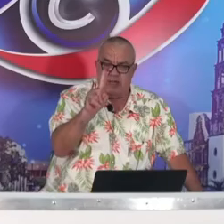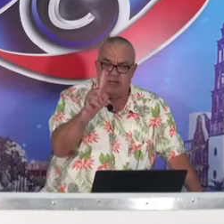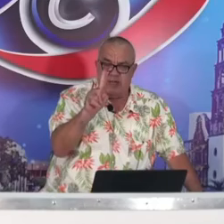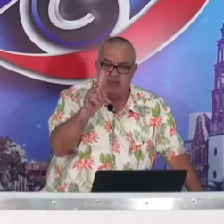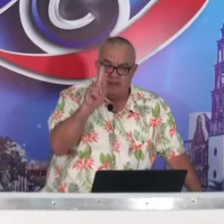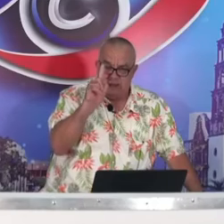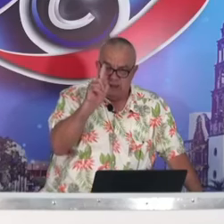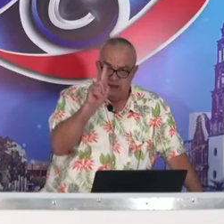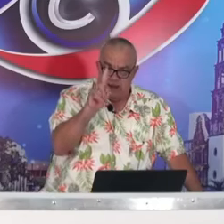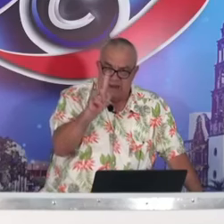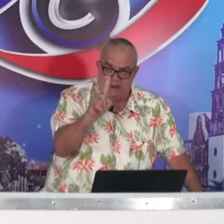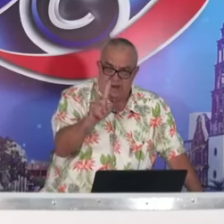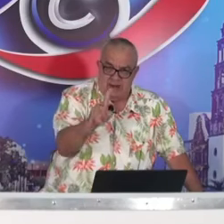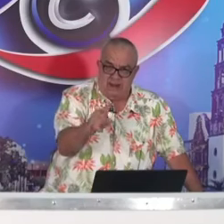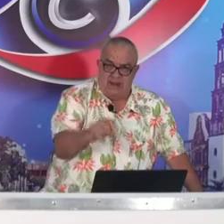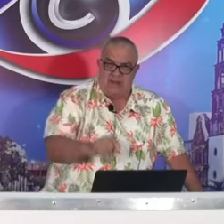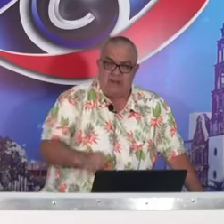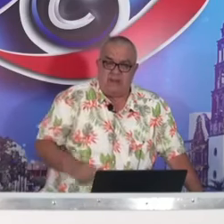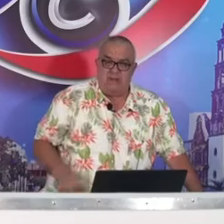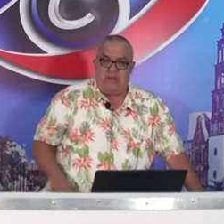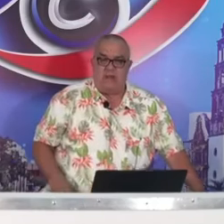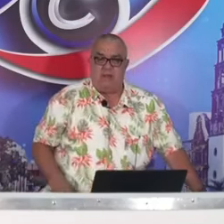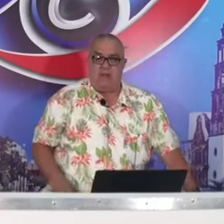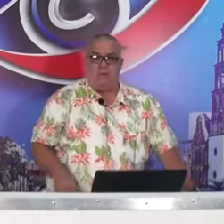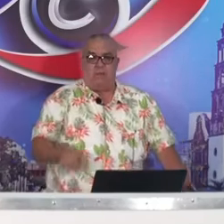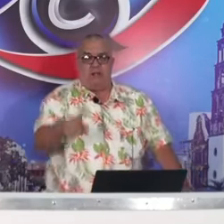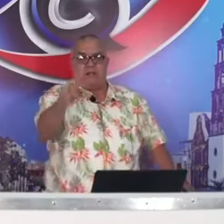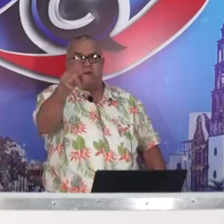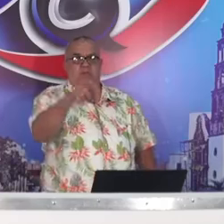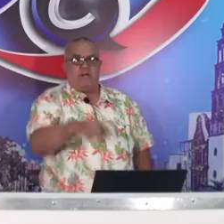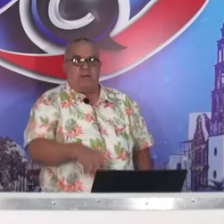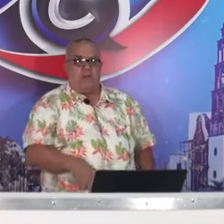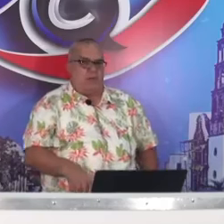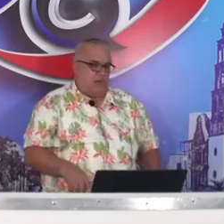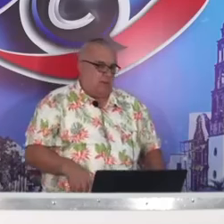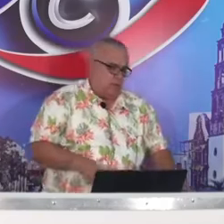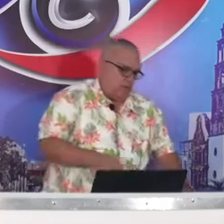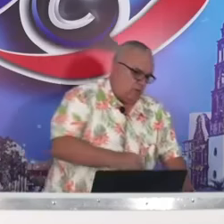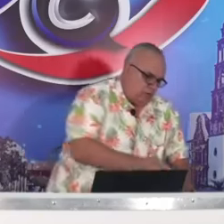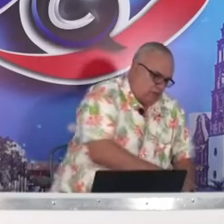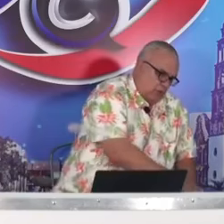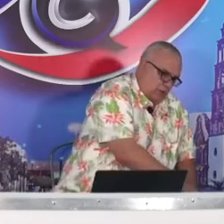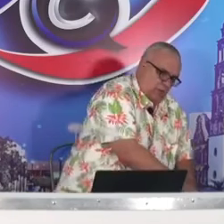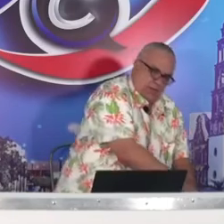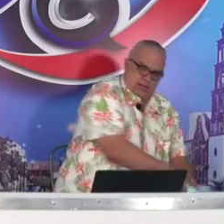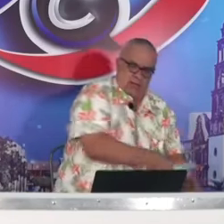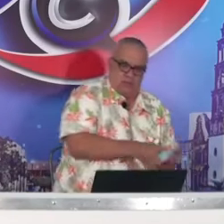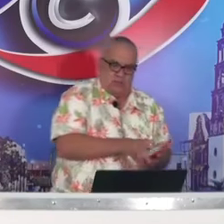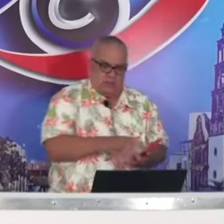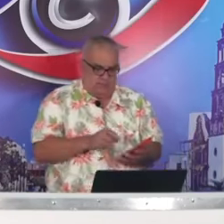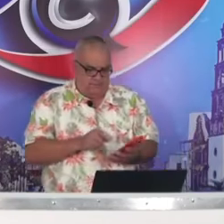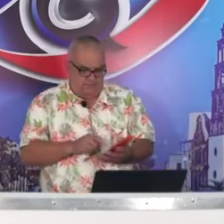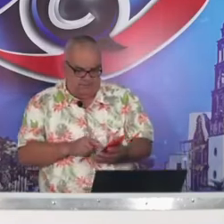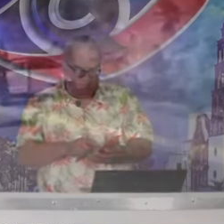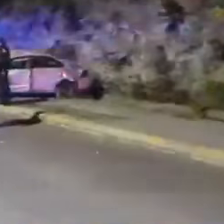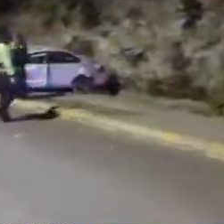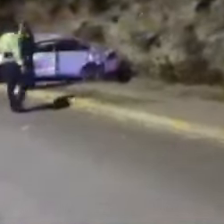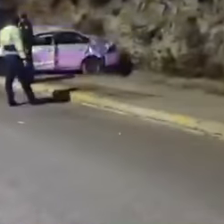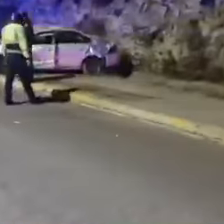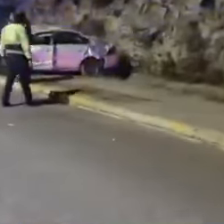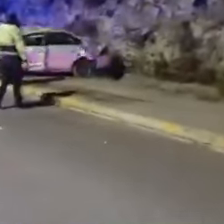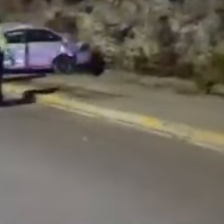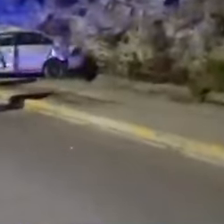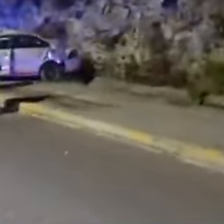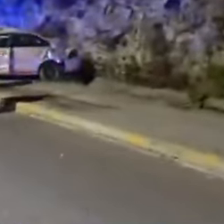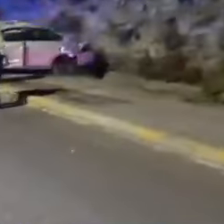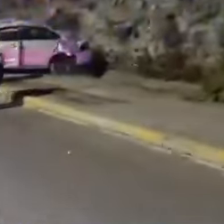persona la que iba en el vehículo. Pásanos el video original, por favor, eso sucedió ayer en la noche. Estamos llegando